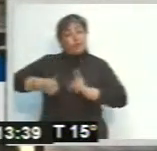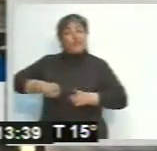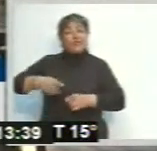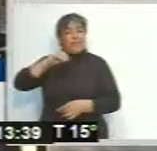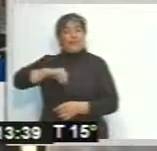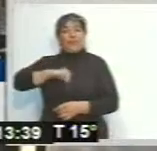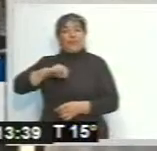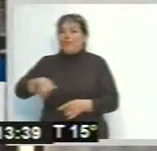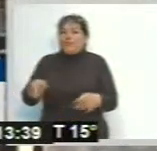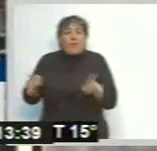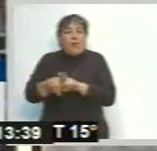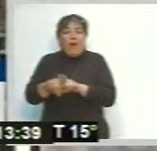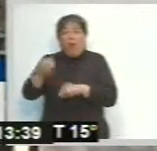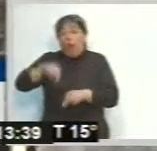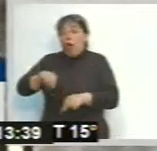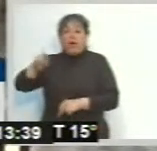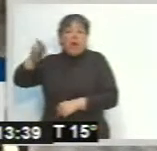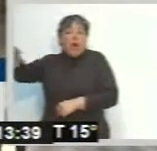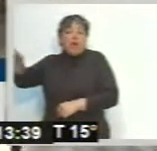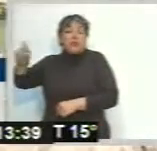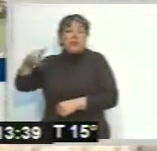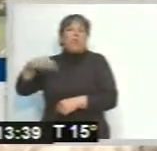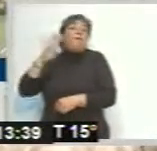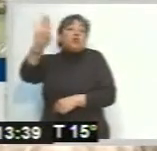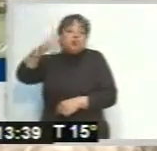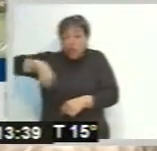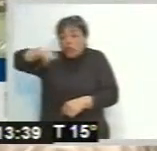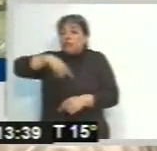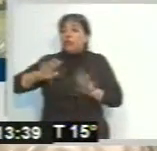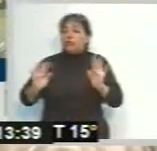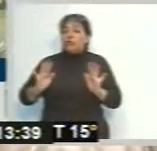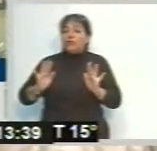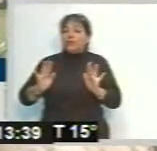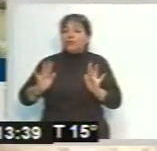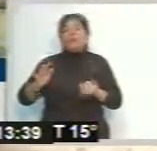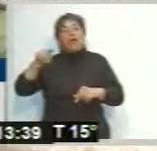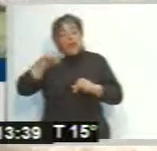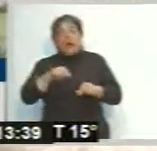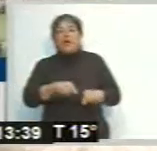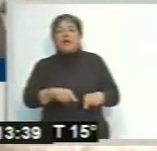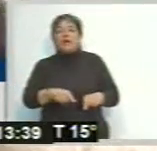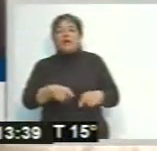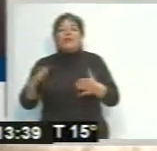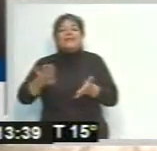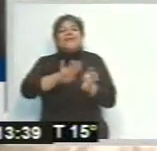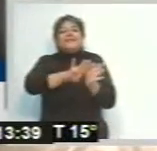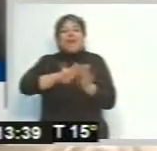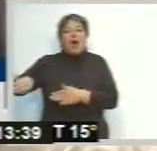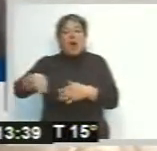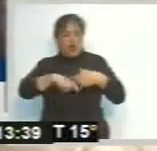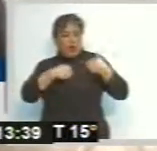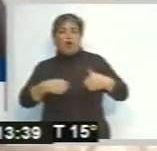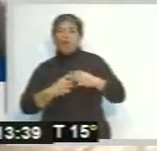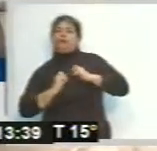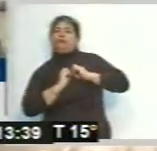evidente hoy les pasa a ellos mañana nos puede pasar a nosotros entonces esto de tratar de erradicar de nuestro corazón